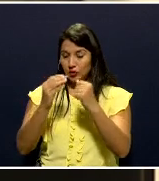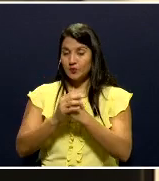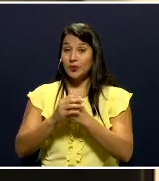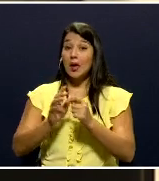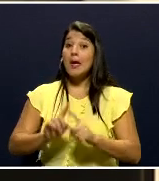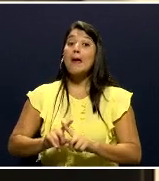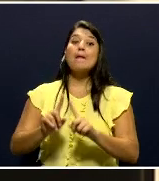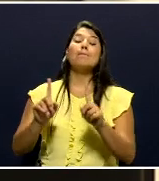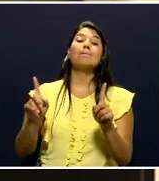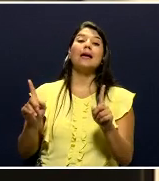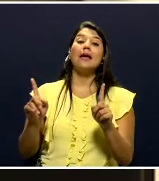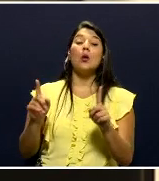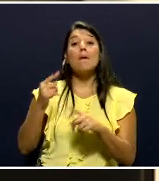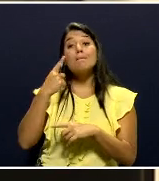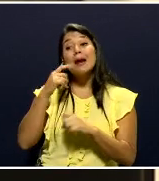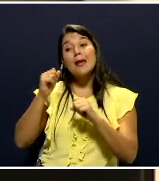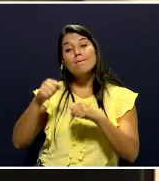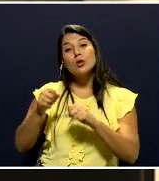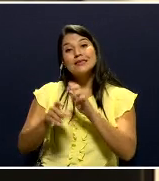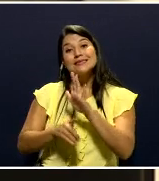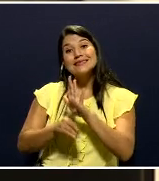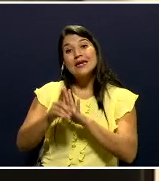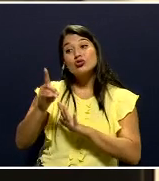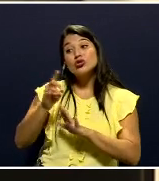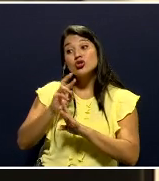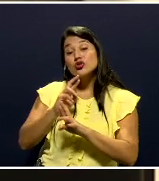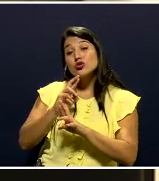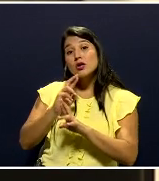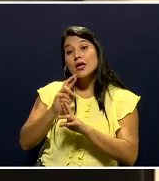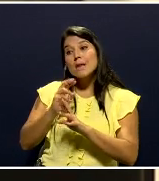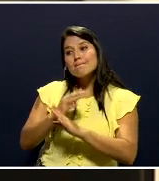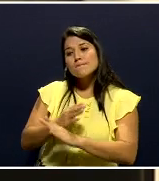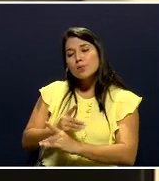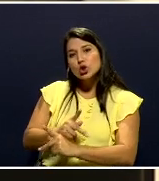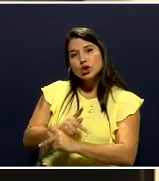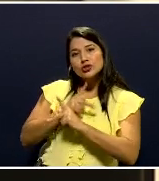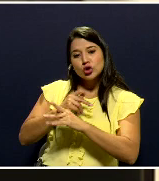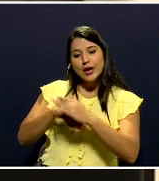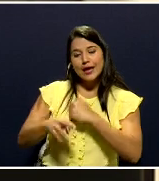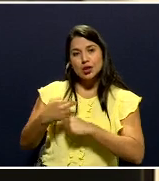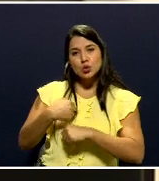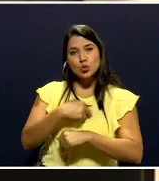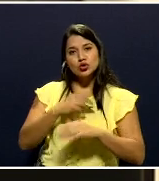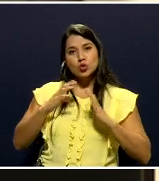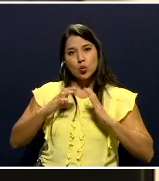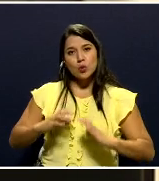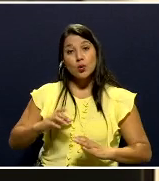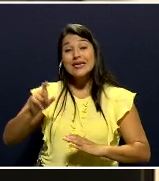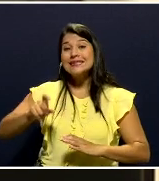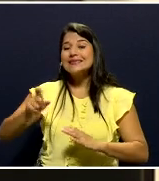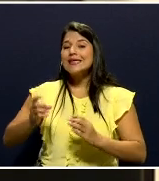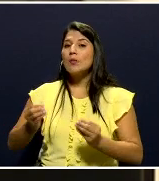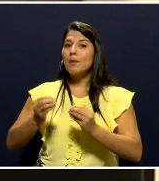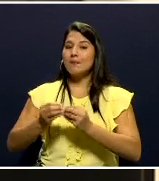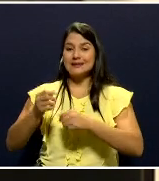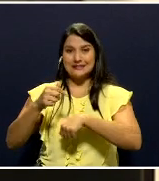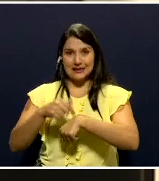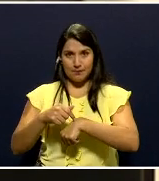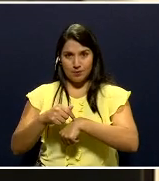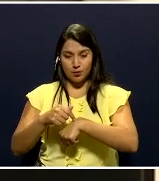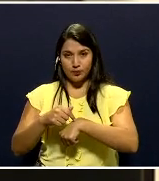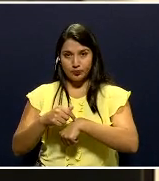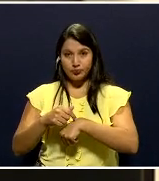que pasa es que justamente para desarrollar respuesta inmunológica protectora vamos a necesitar tiempo en las poblaciones.